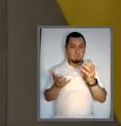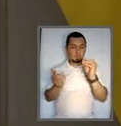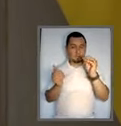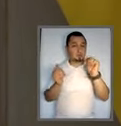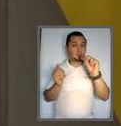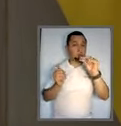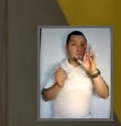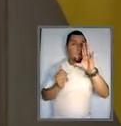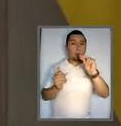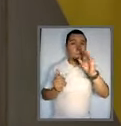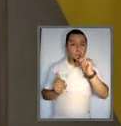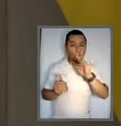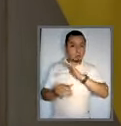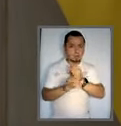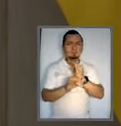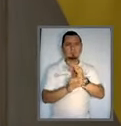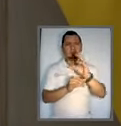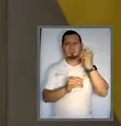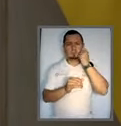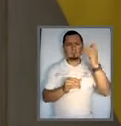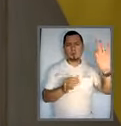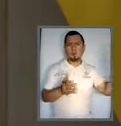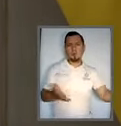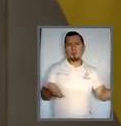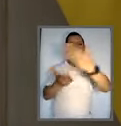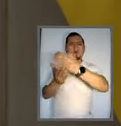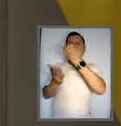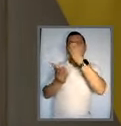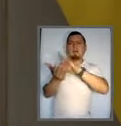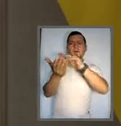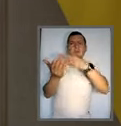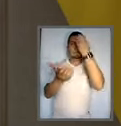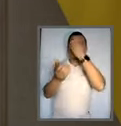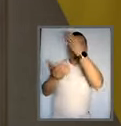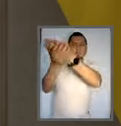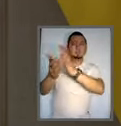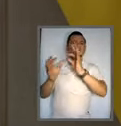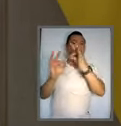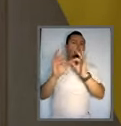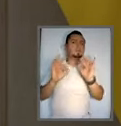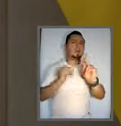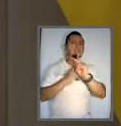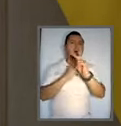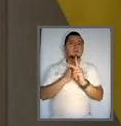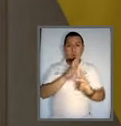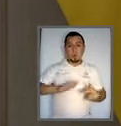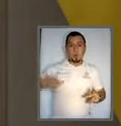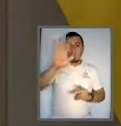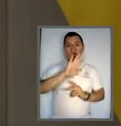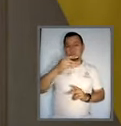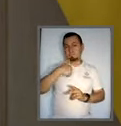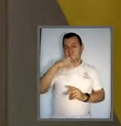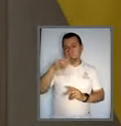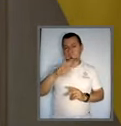aspectos y todos estos frentes de trabajo. Por supuesto que lo ideal sería lo otro, que pudiéramos tener esa capacidad en el país para